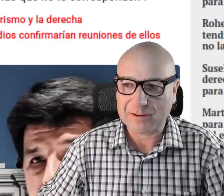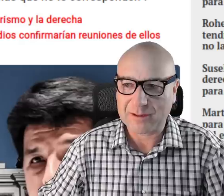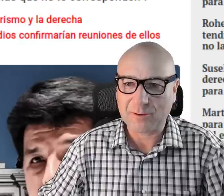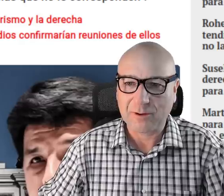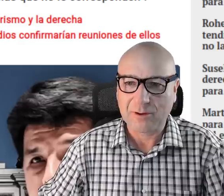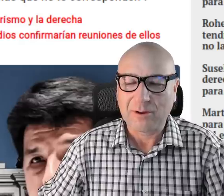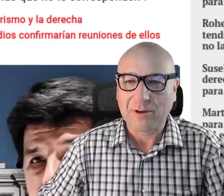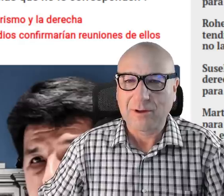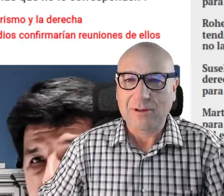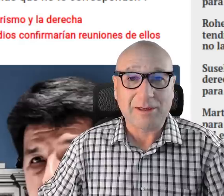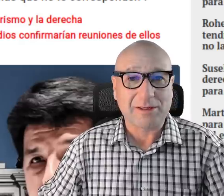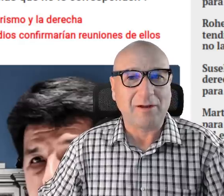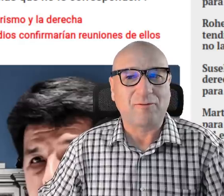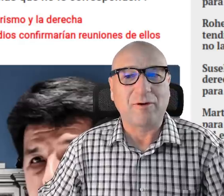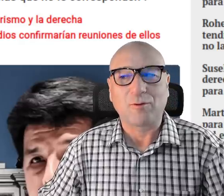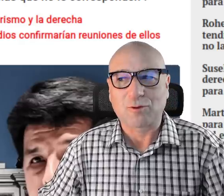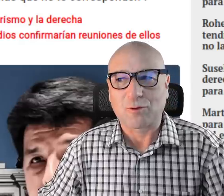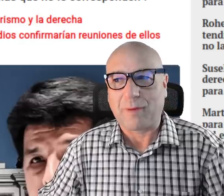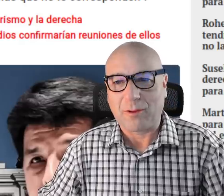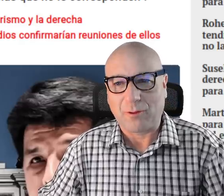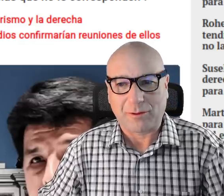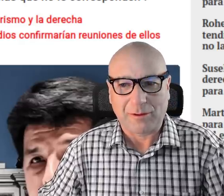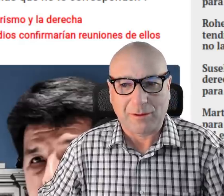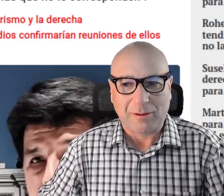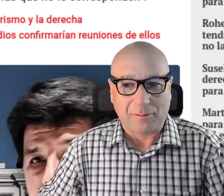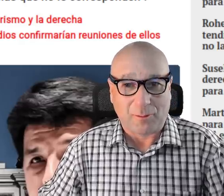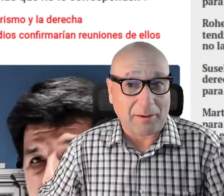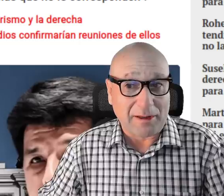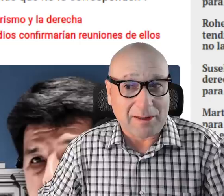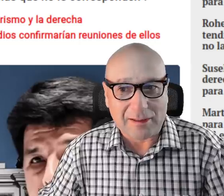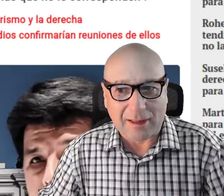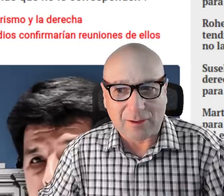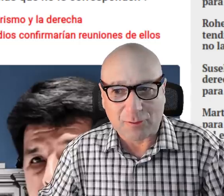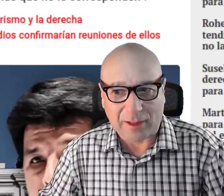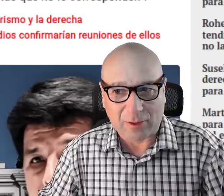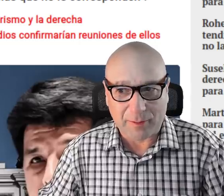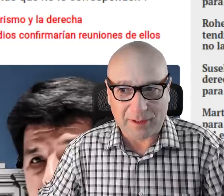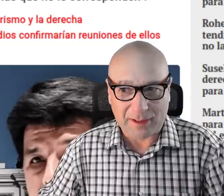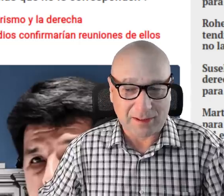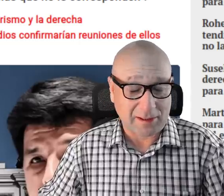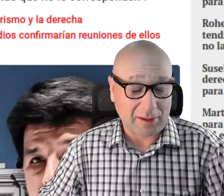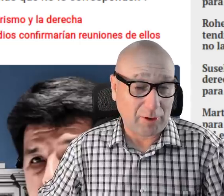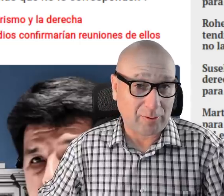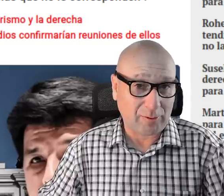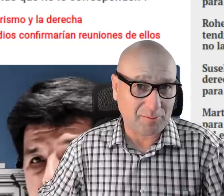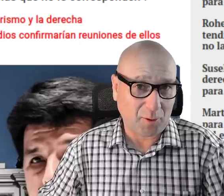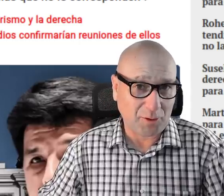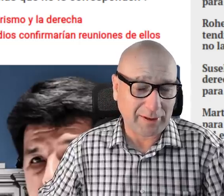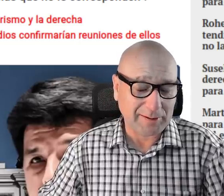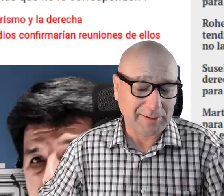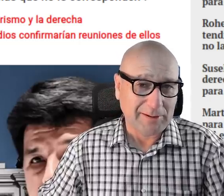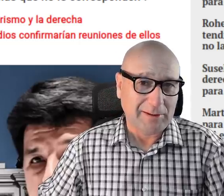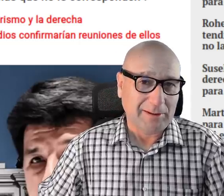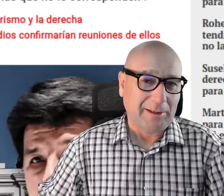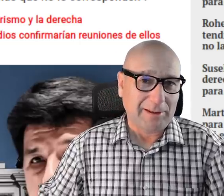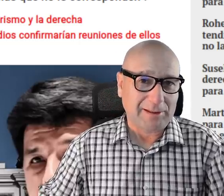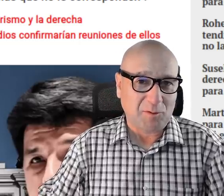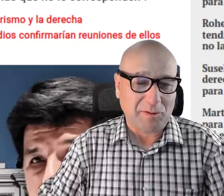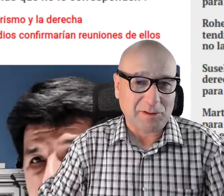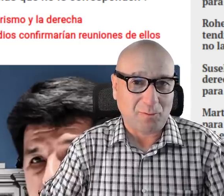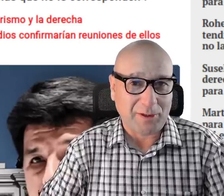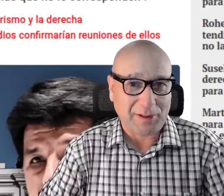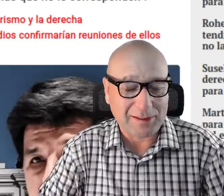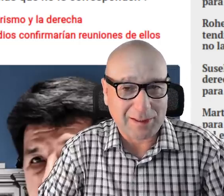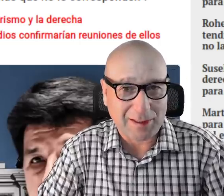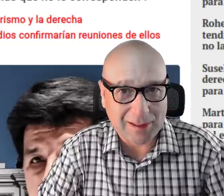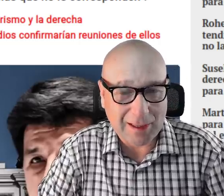Pedro Castillo, dice él fue un usurpador por haber intentado tomar competencias que no le corresponden. ¿Esas